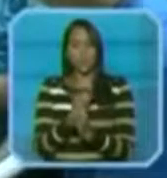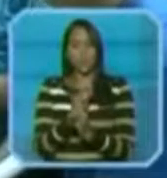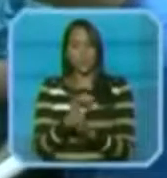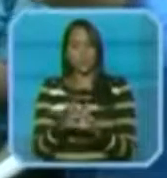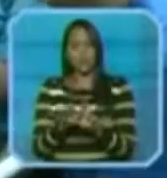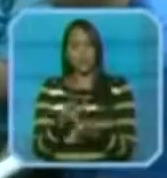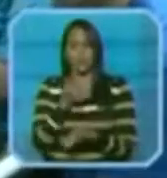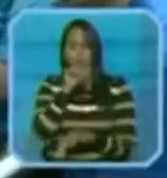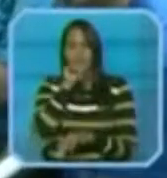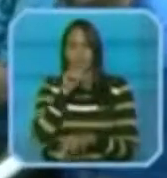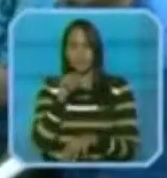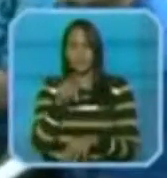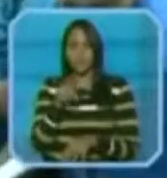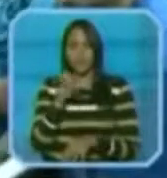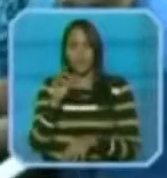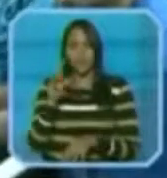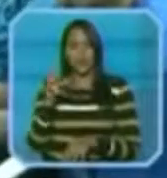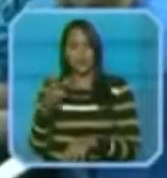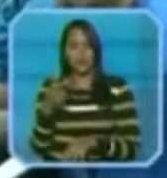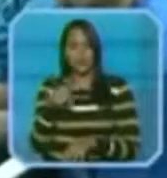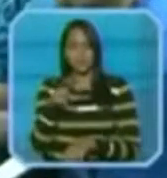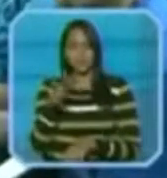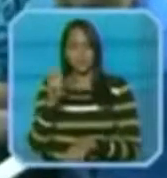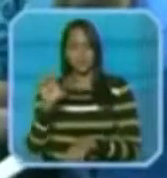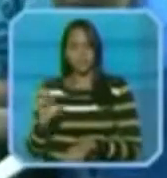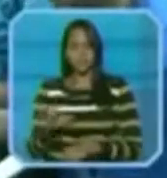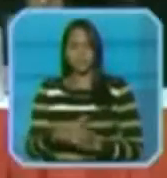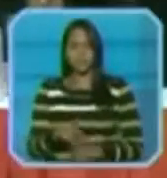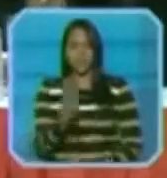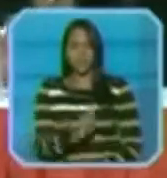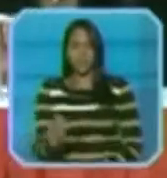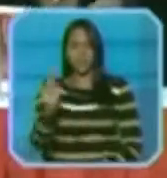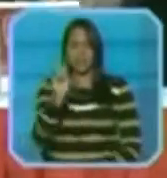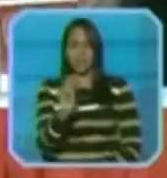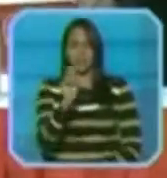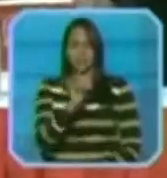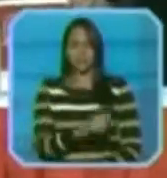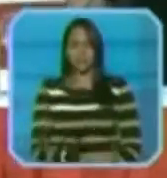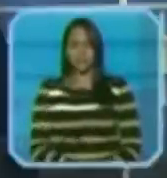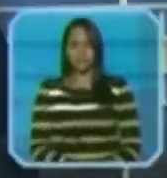www.tuiteros.org.be. Mardoley Prim, Televen.